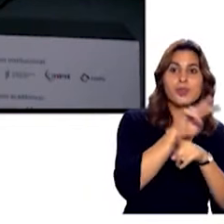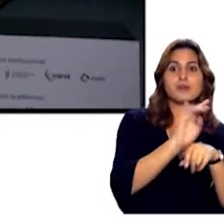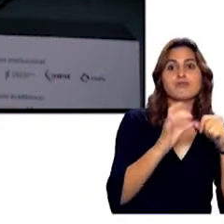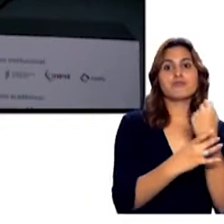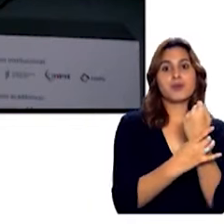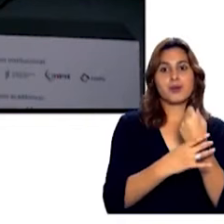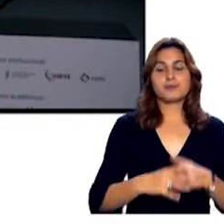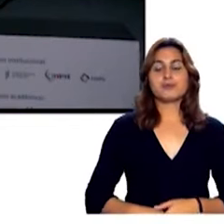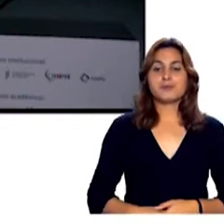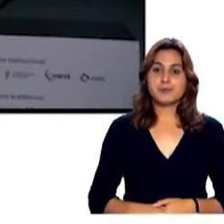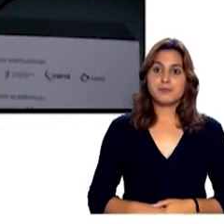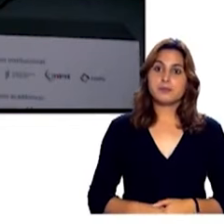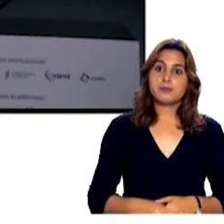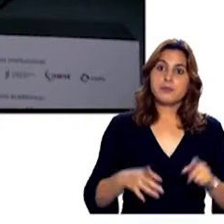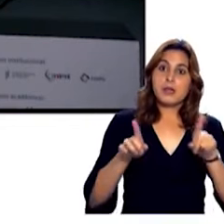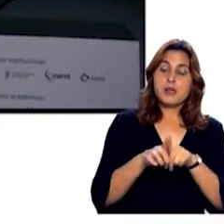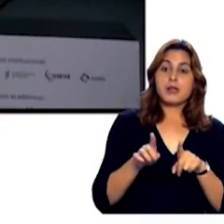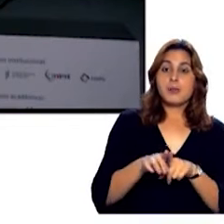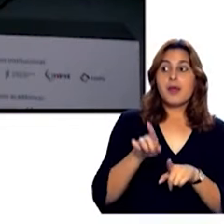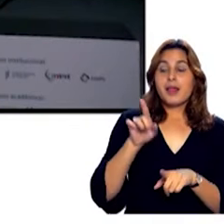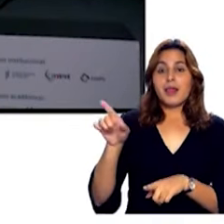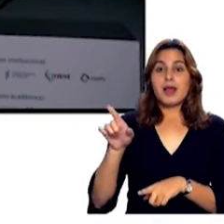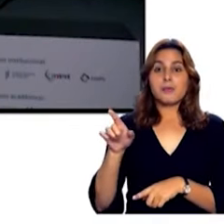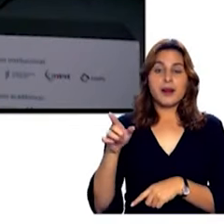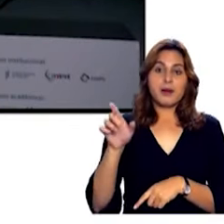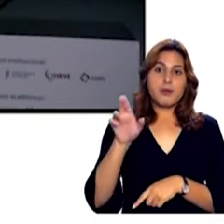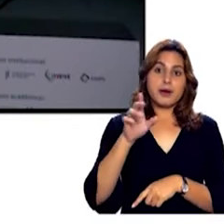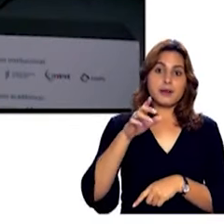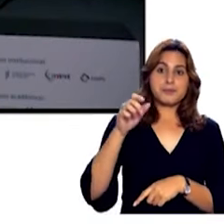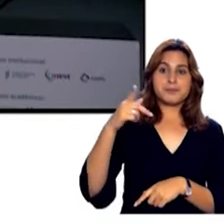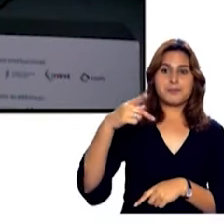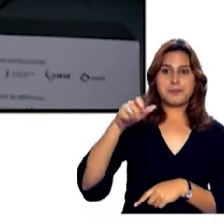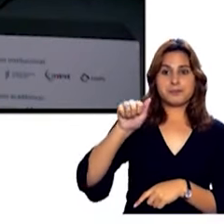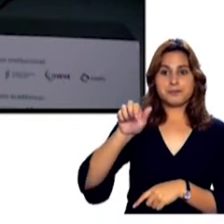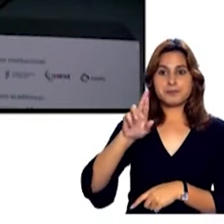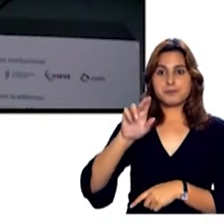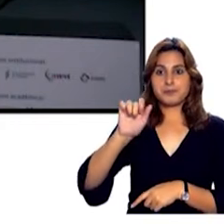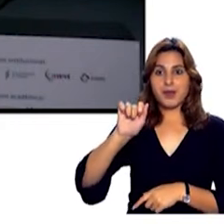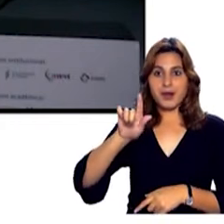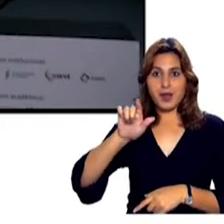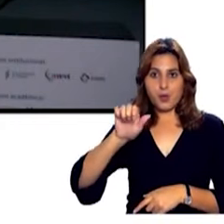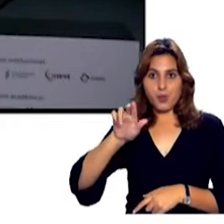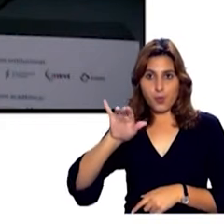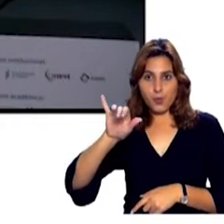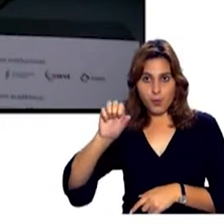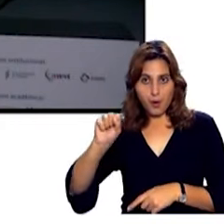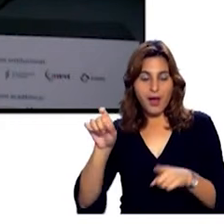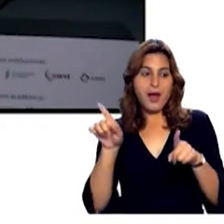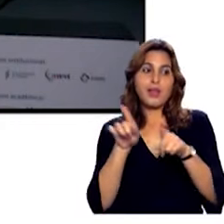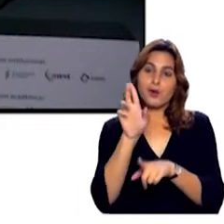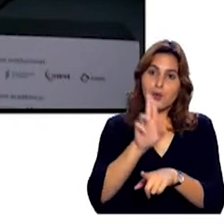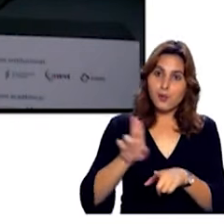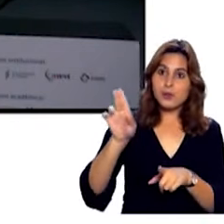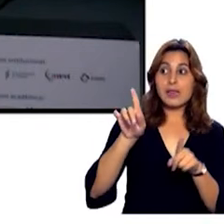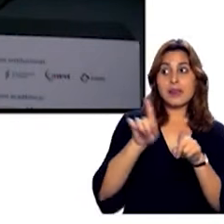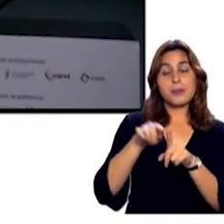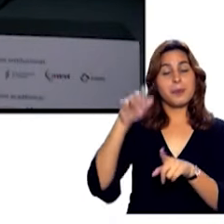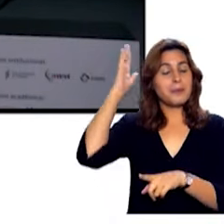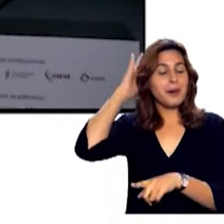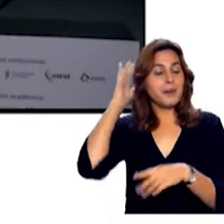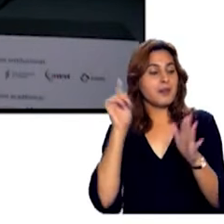la estructura racional de la valoración realizada es decir del examen de la motivación de Las resoluciones